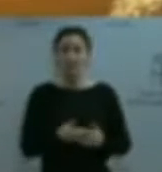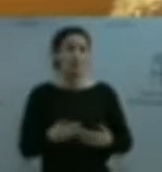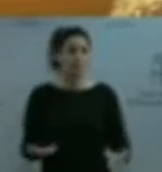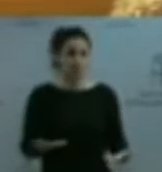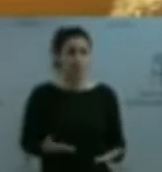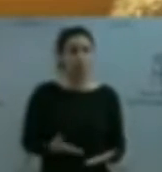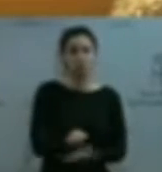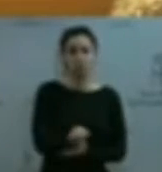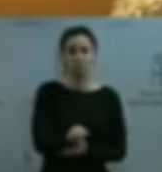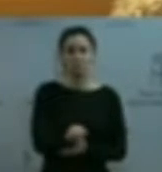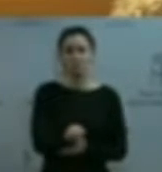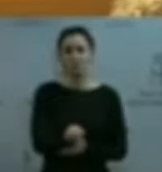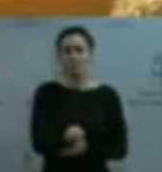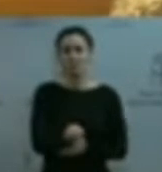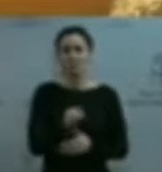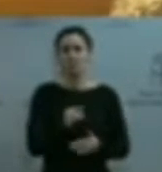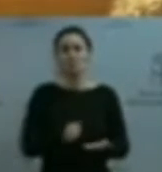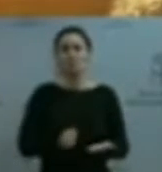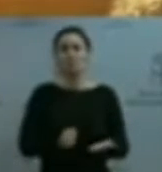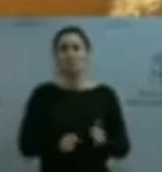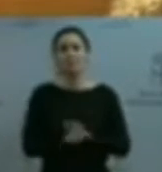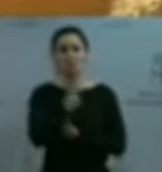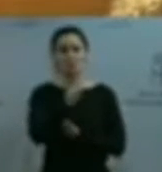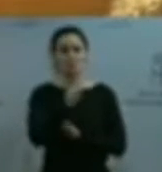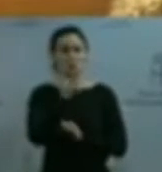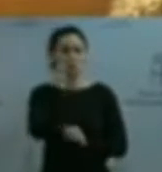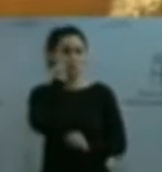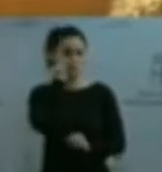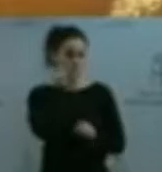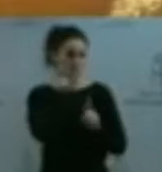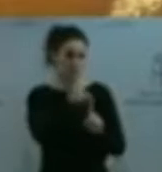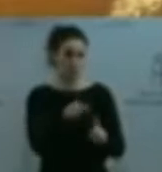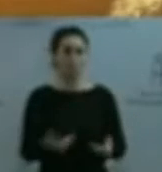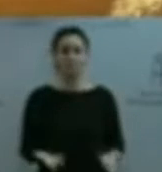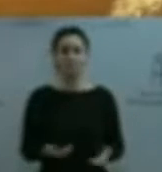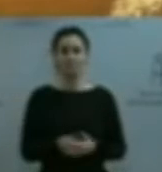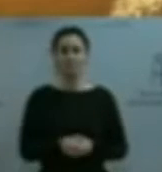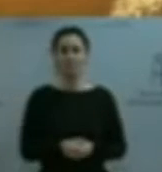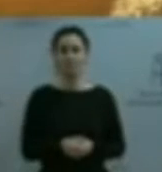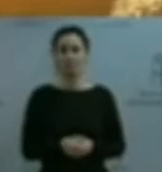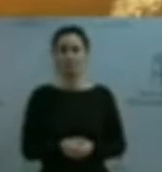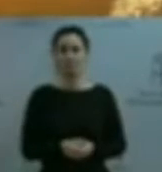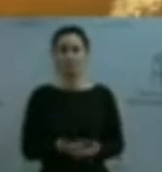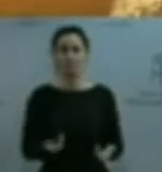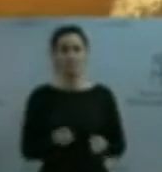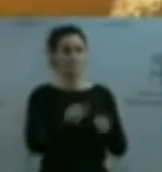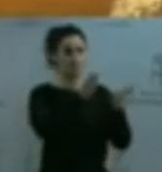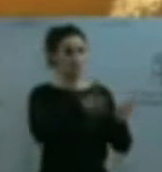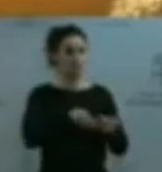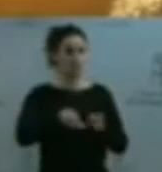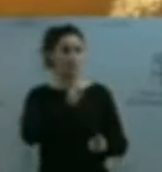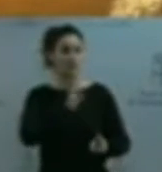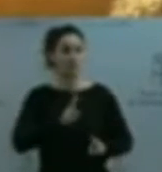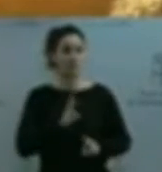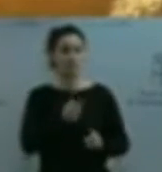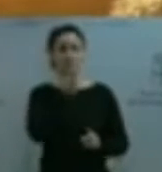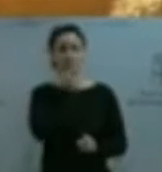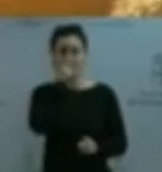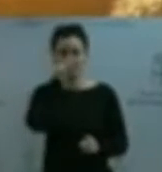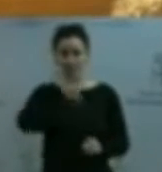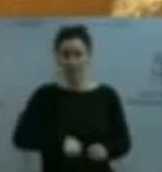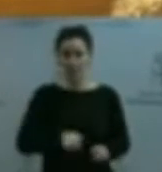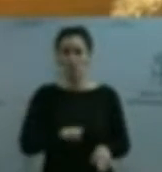si yo no me equivoco, ¿no? Y efectivamente, usted me contesta en septiembre de este año que la partida se ha reducido por la ejecución de una